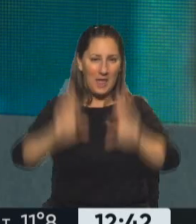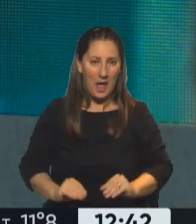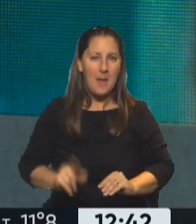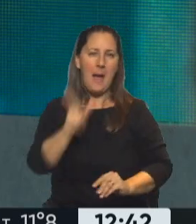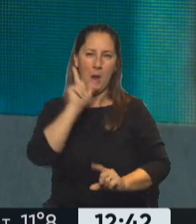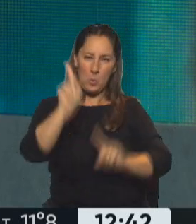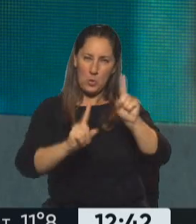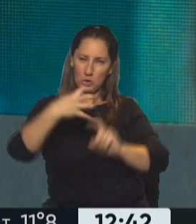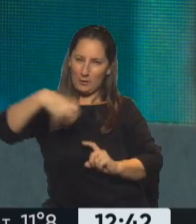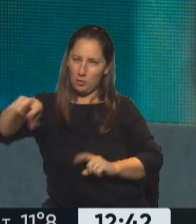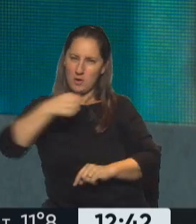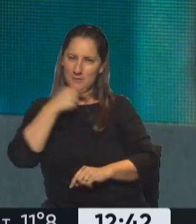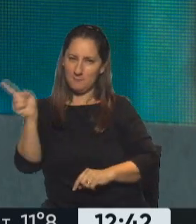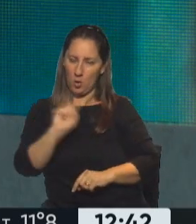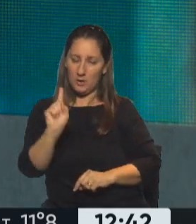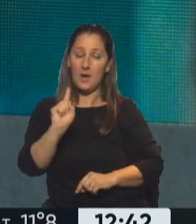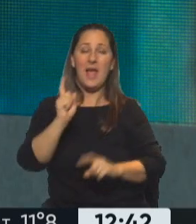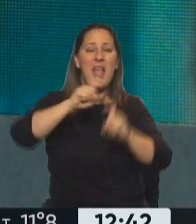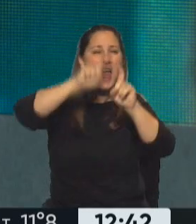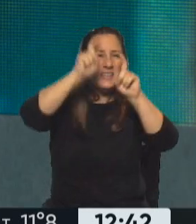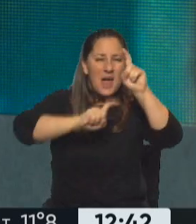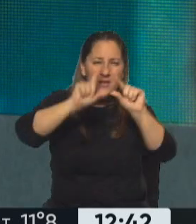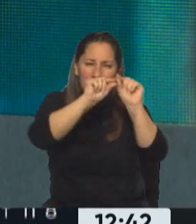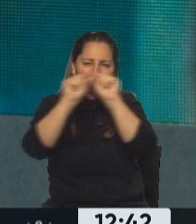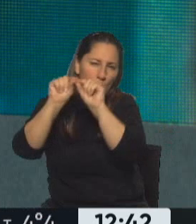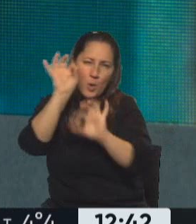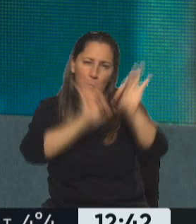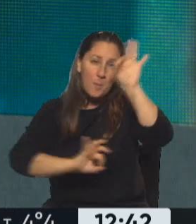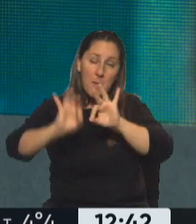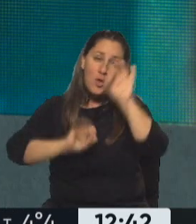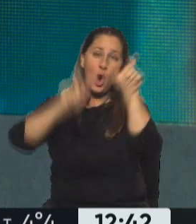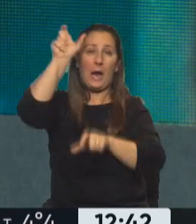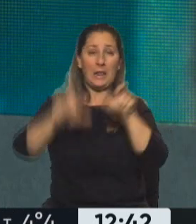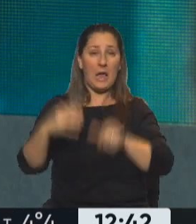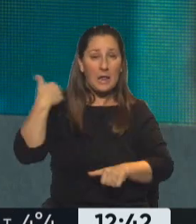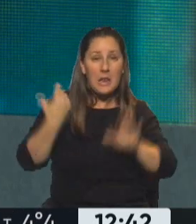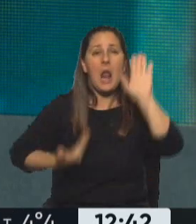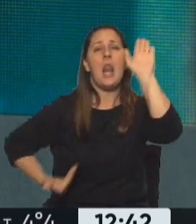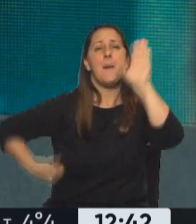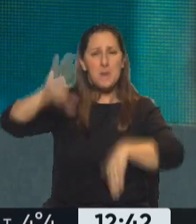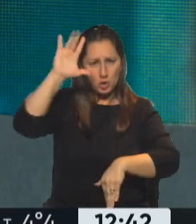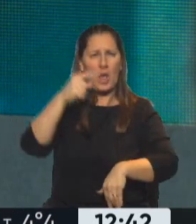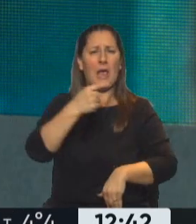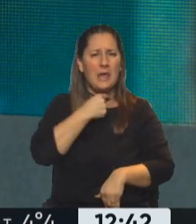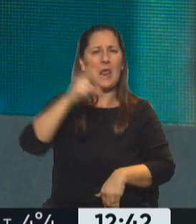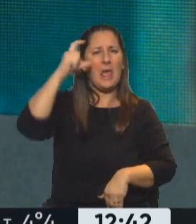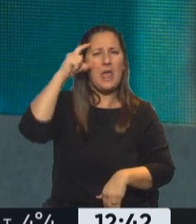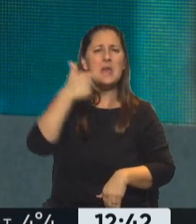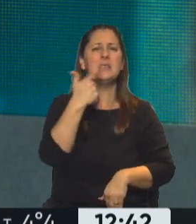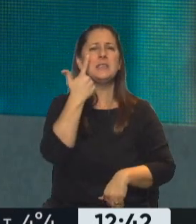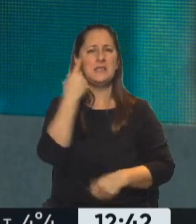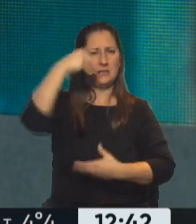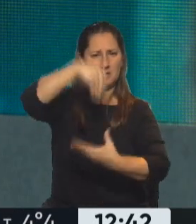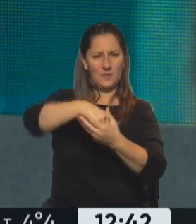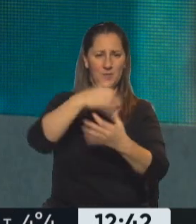las estadísticas indican que la mayoría de los argentinos está de acuerdo con que haya educación sexual integral en las escuelas.